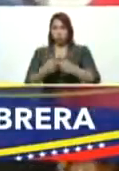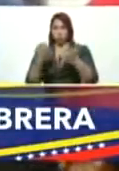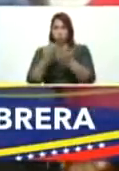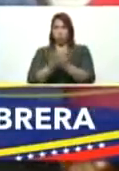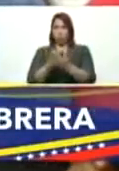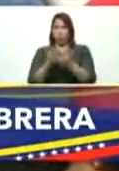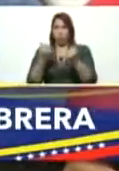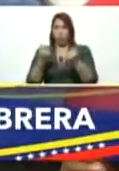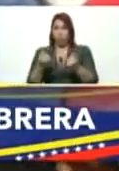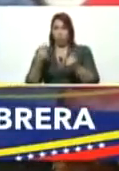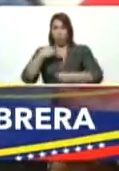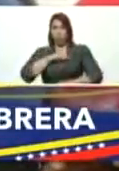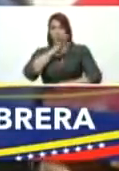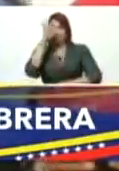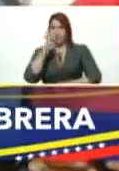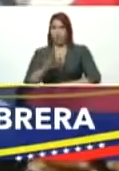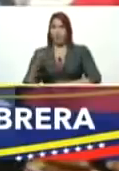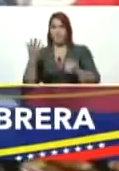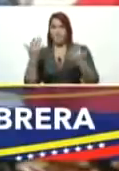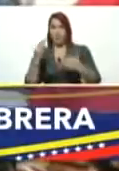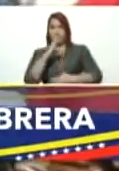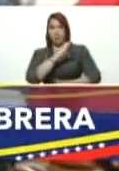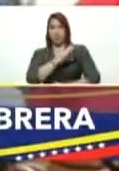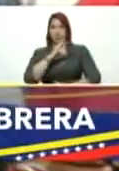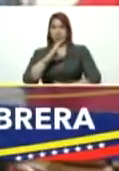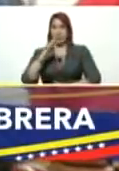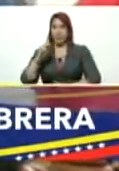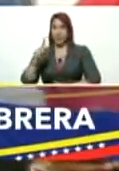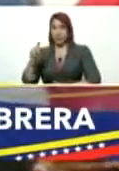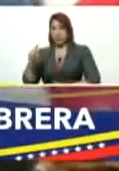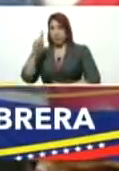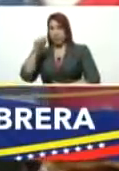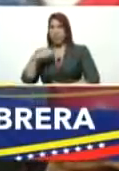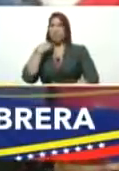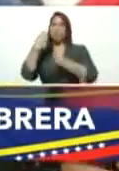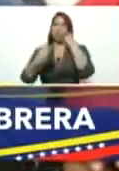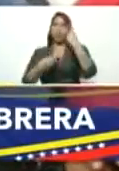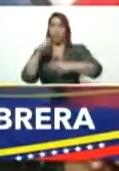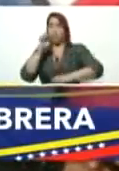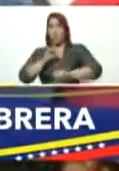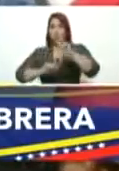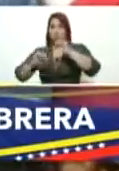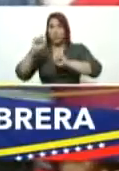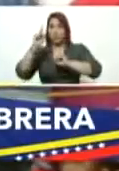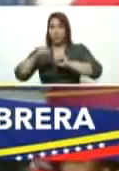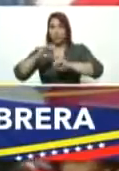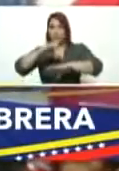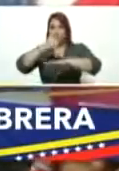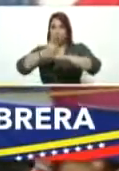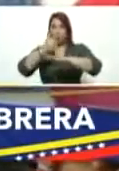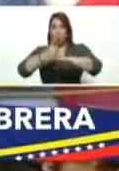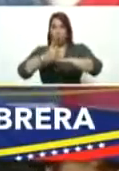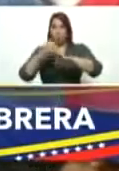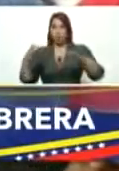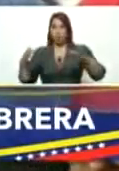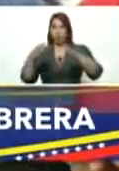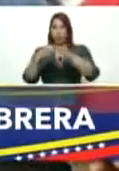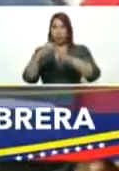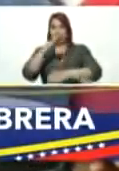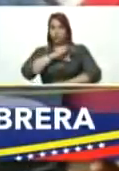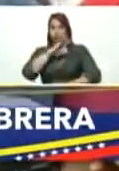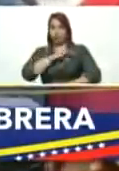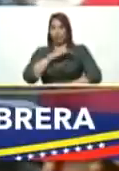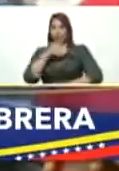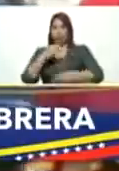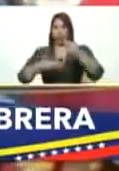de la mano de los cpc delegados de prevención y la directiva de la corporación socialista del cemento